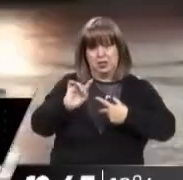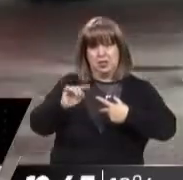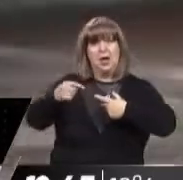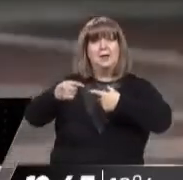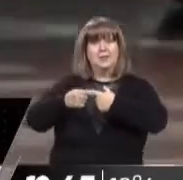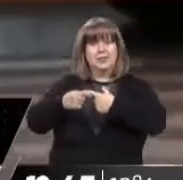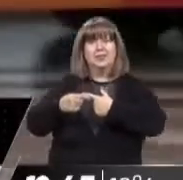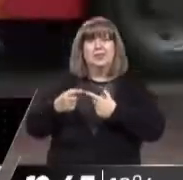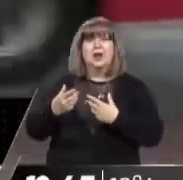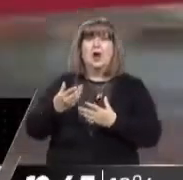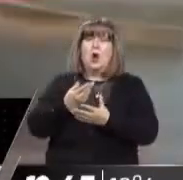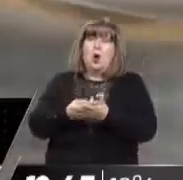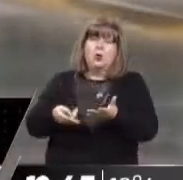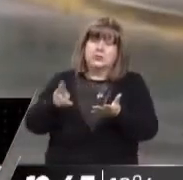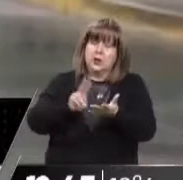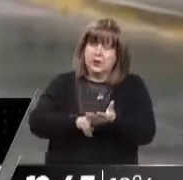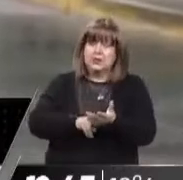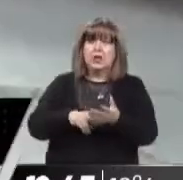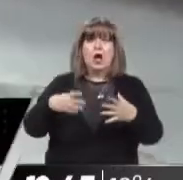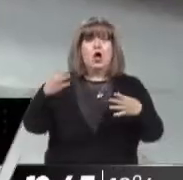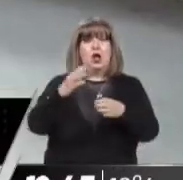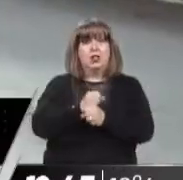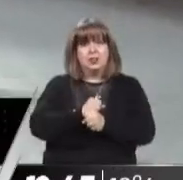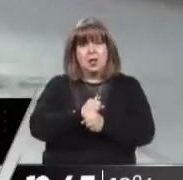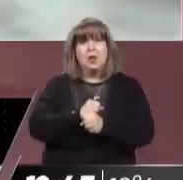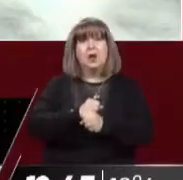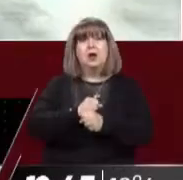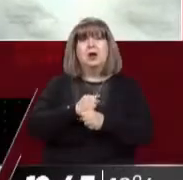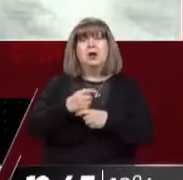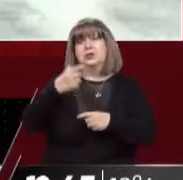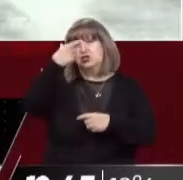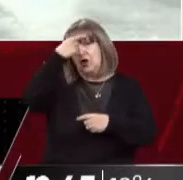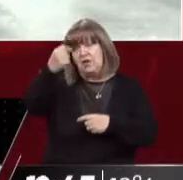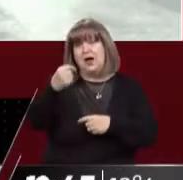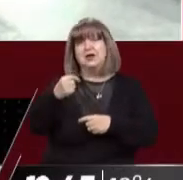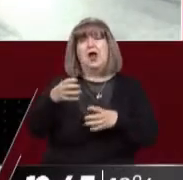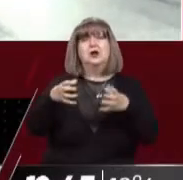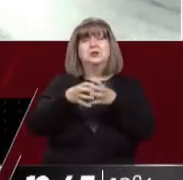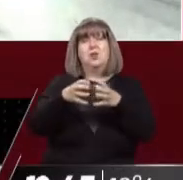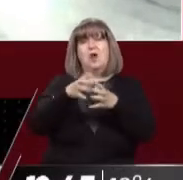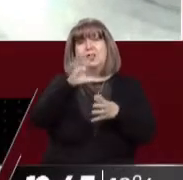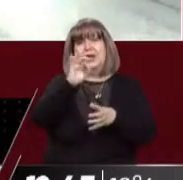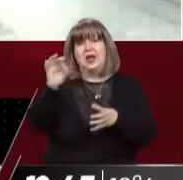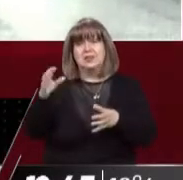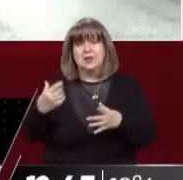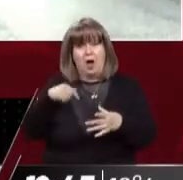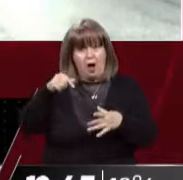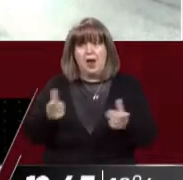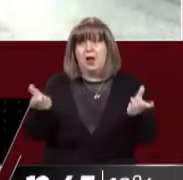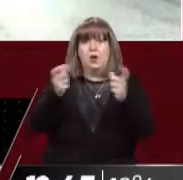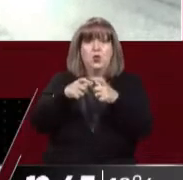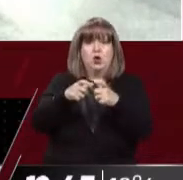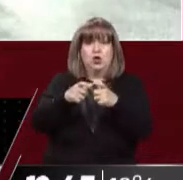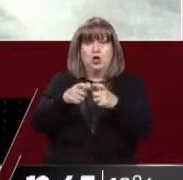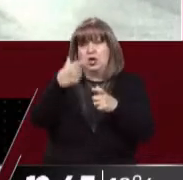de nuevo, es el tercer ataque grave a gente del Grupo 500, los choferes están desesperados, es más, claro, están reunidos en este momento viendo